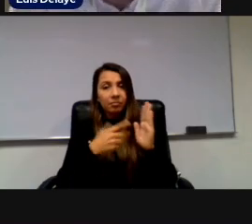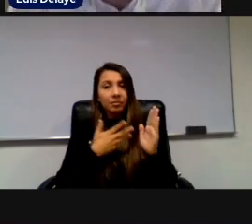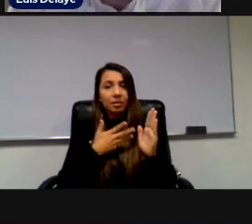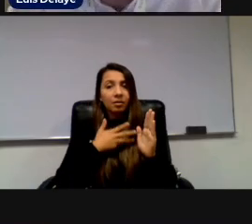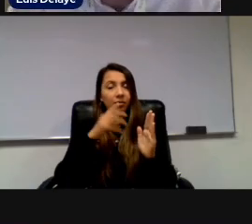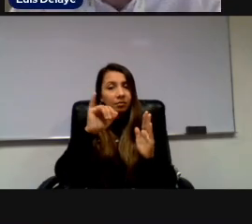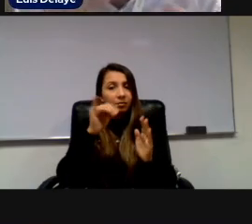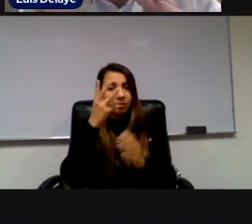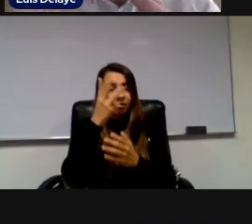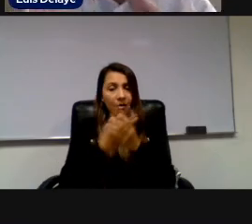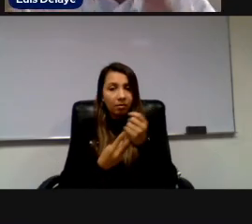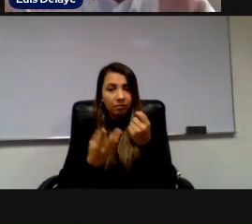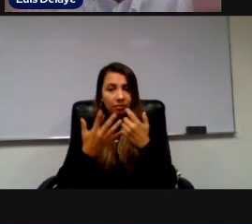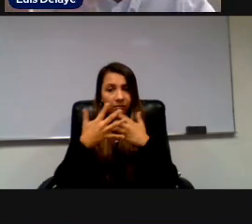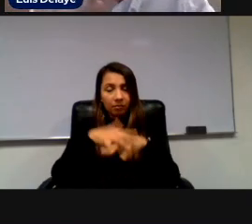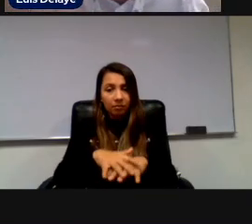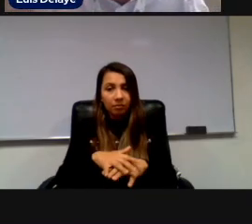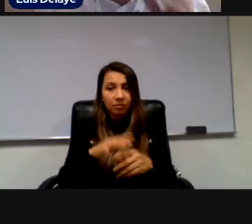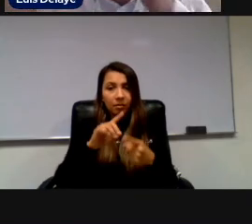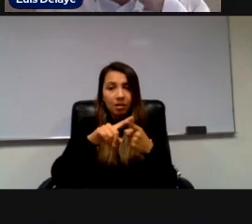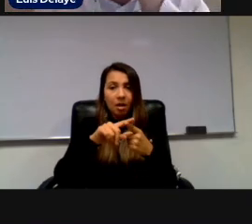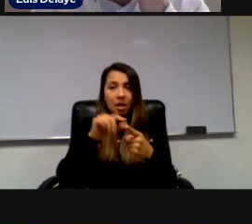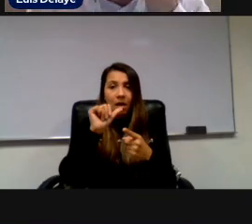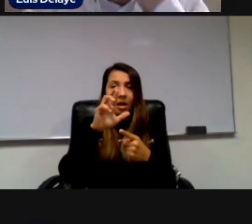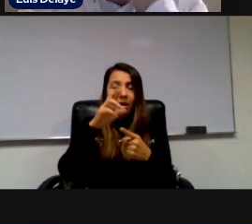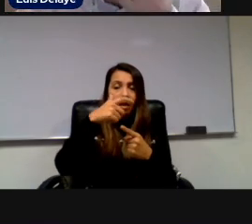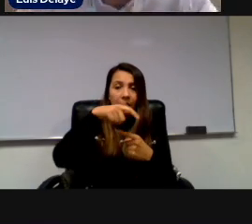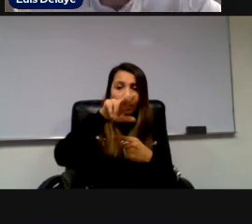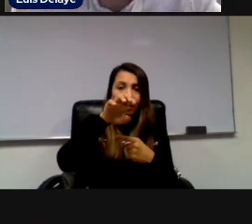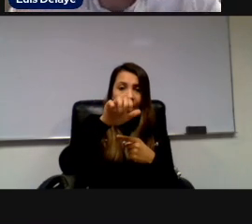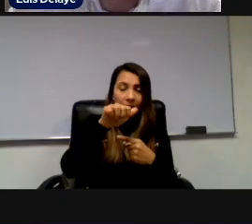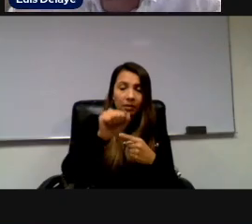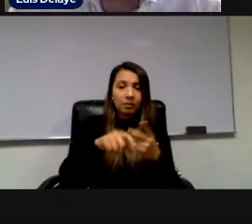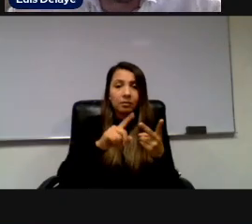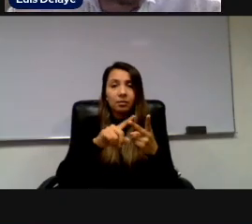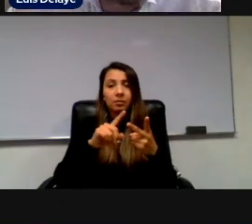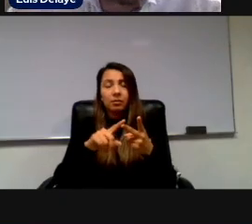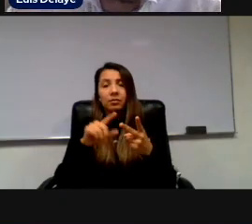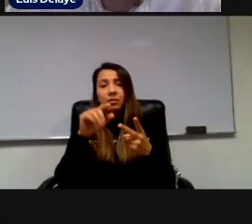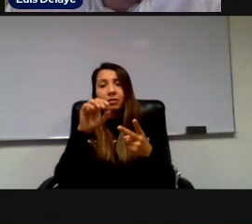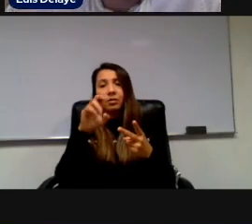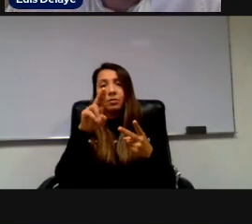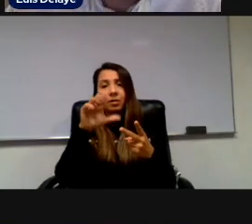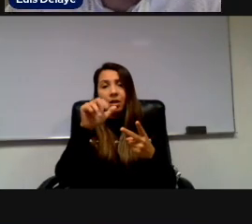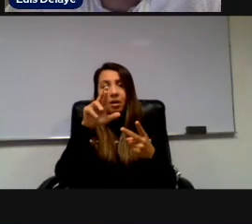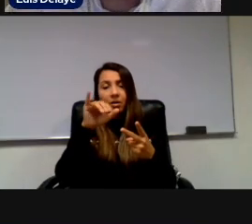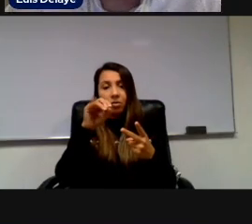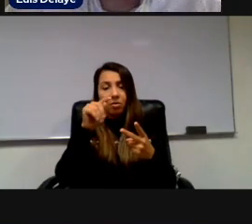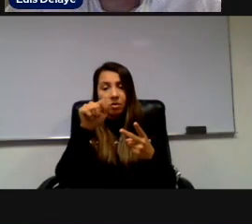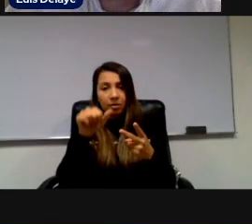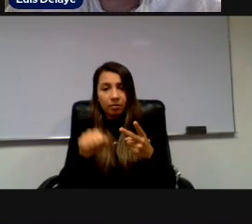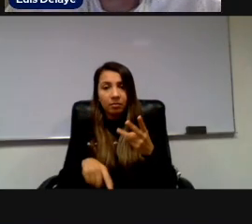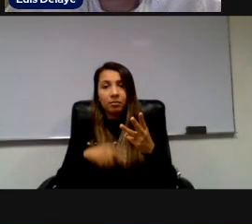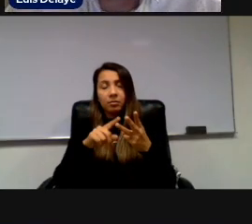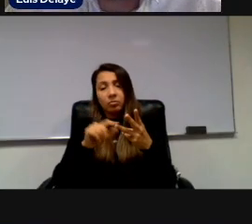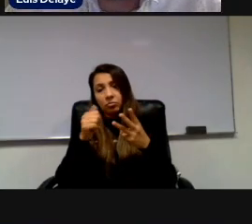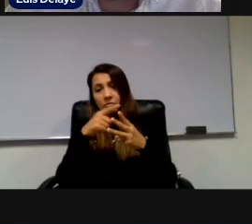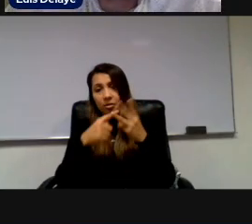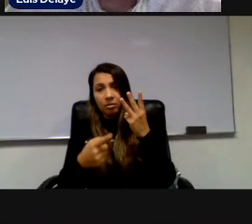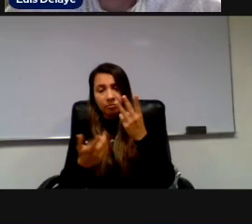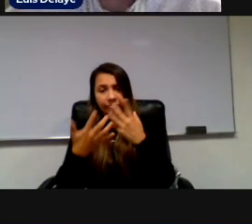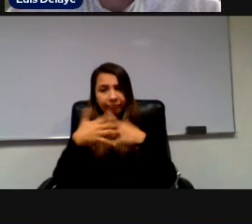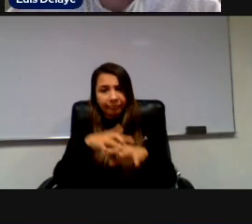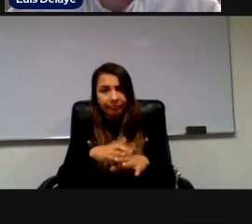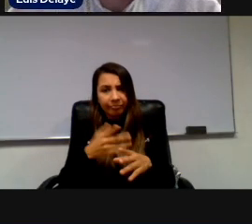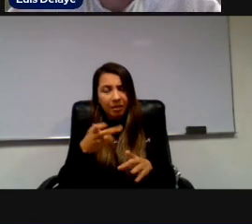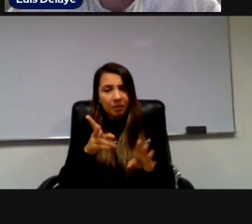filogenias canónicas en donde arqueas, bacterias y eucariontes aparecen separados, ¿no? Entonces, el problema es cómo reconciliamos